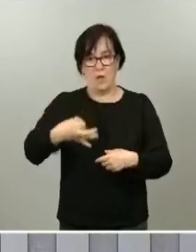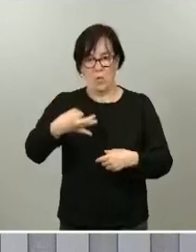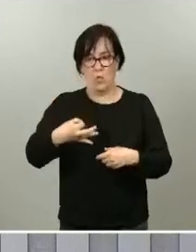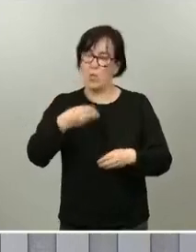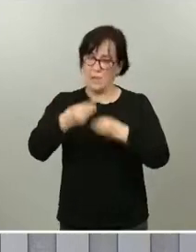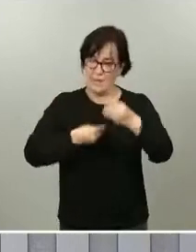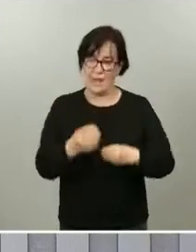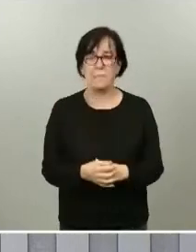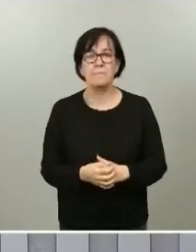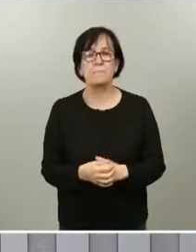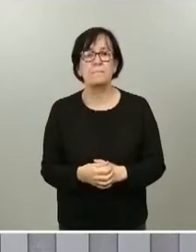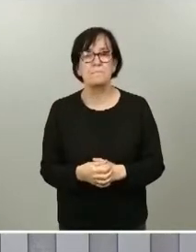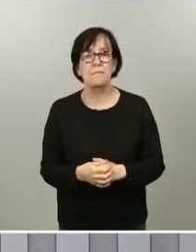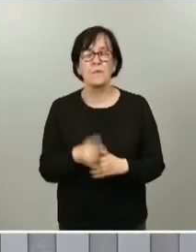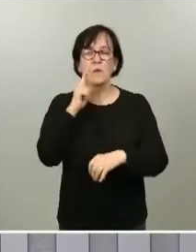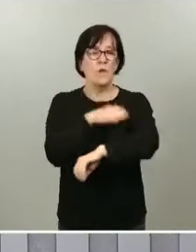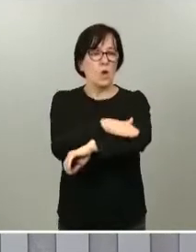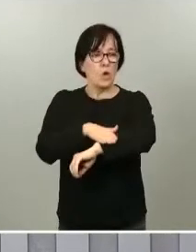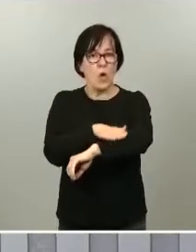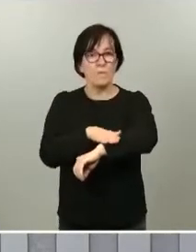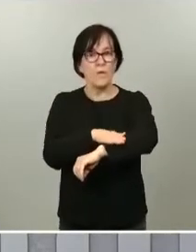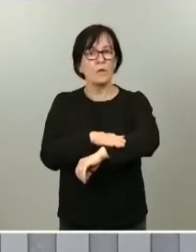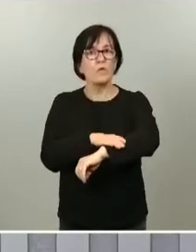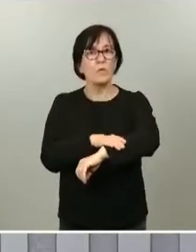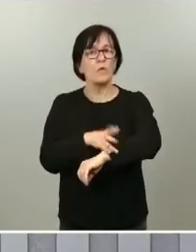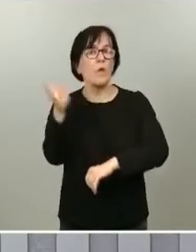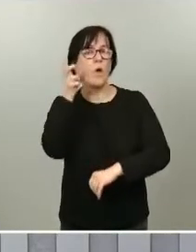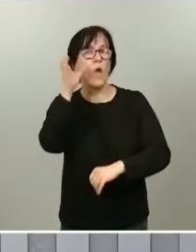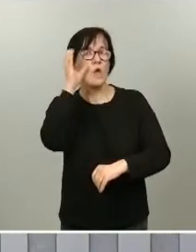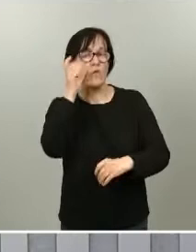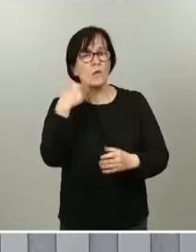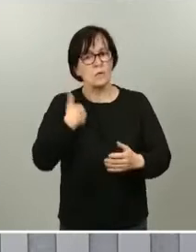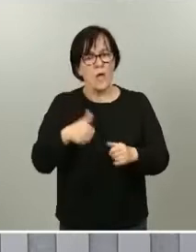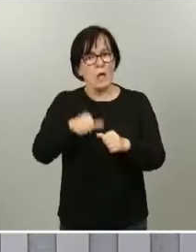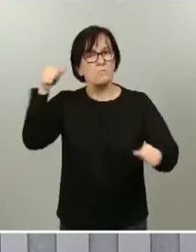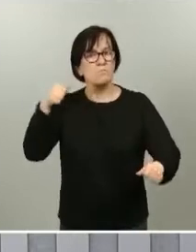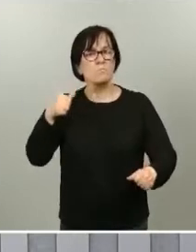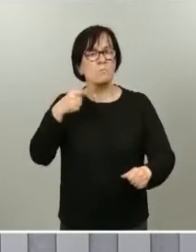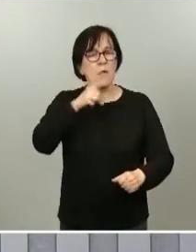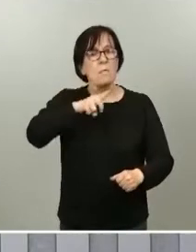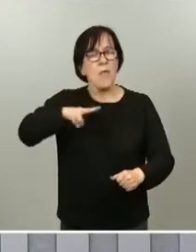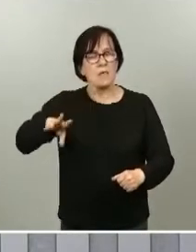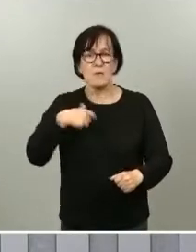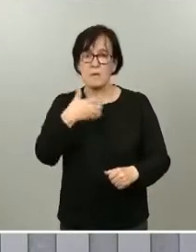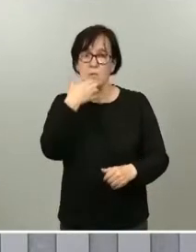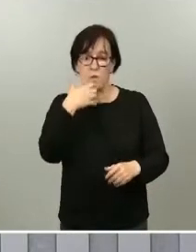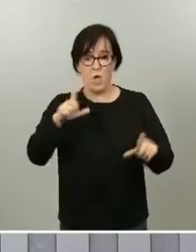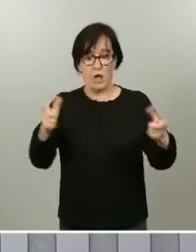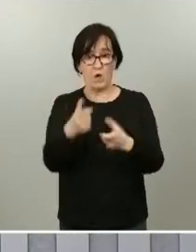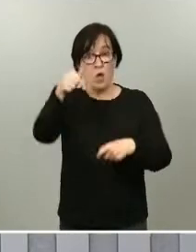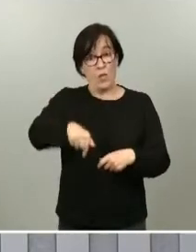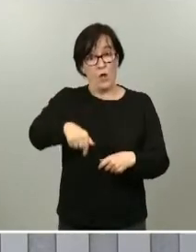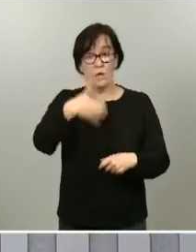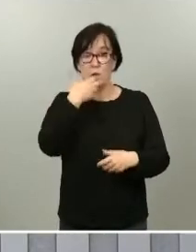este es un gobierno que escucha lo viene demostrando durante todos estos meses y por ejemplo en la reunión de hoy también hemos